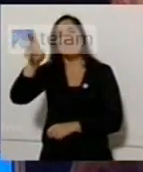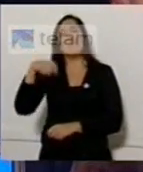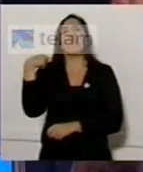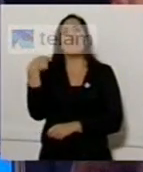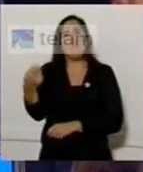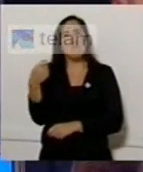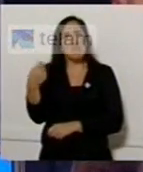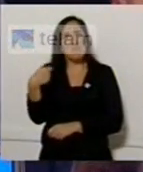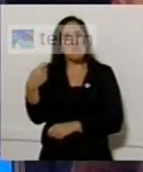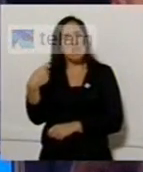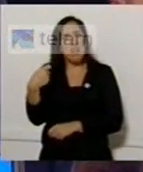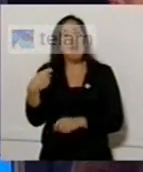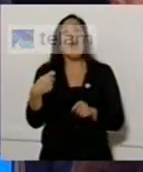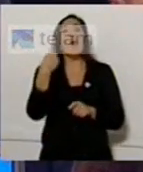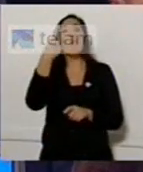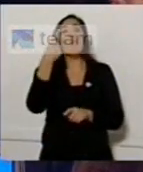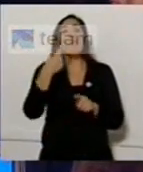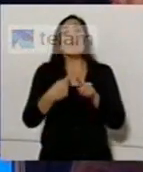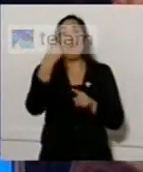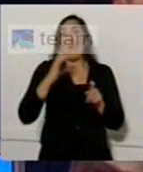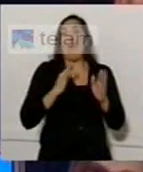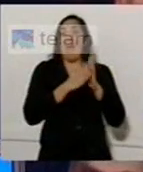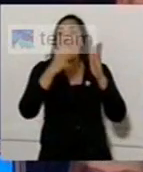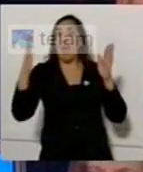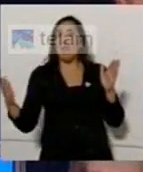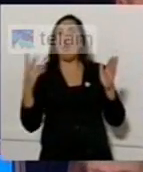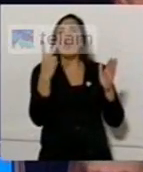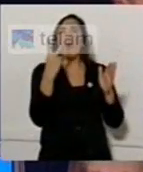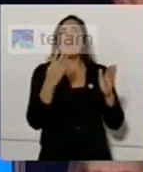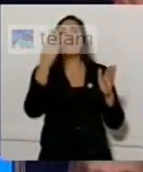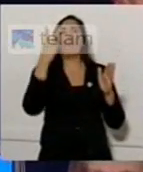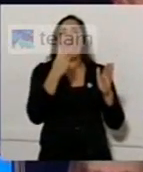ajusta dos veces al año. Cada pibe